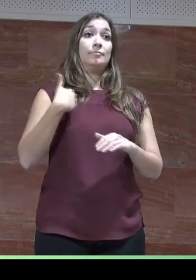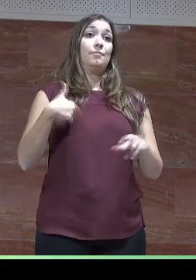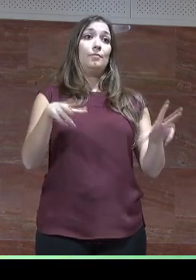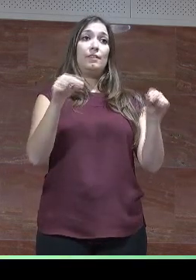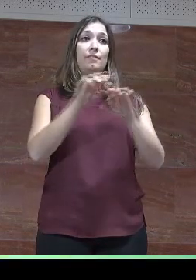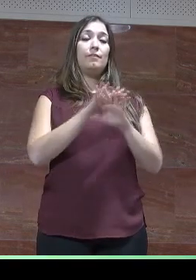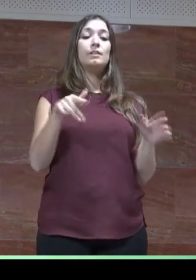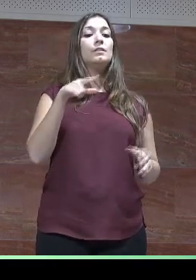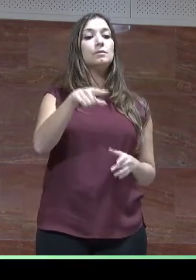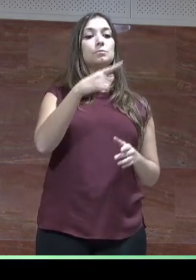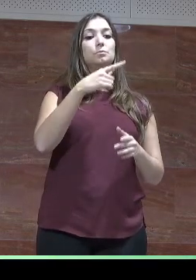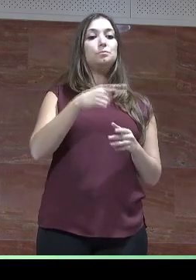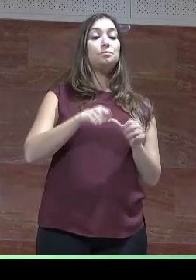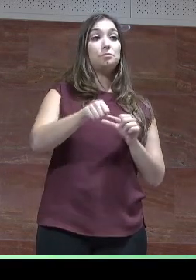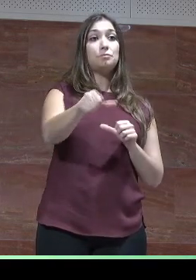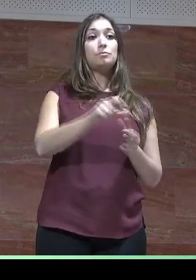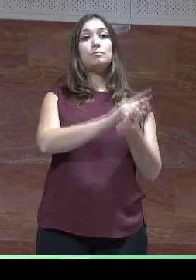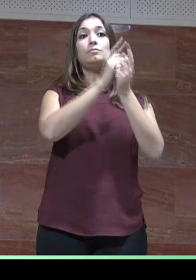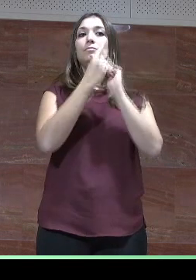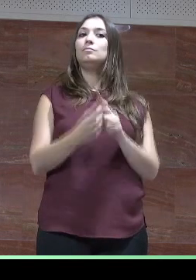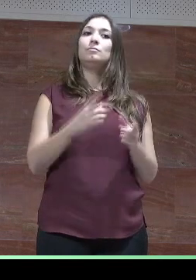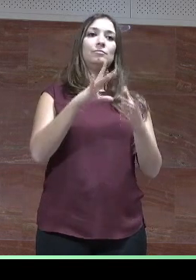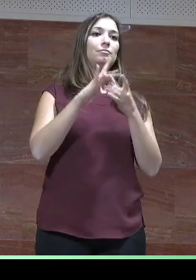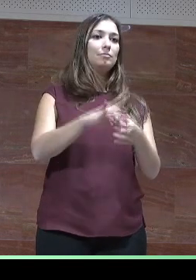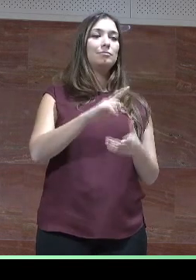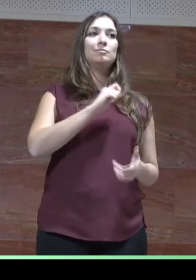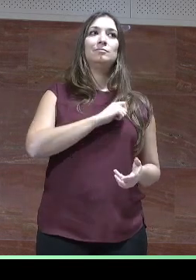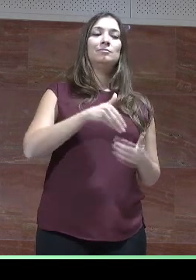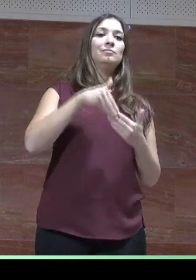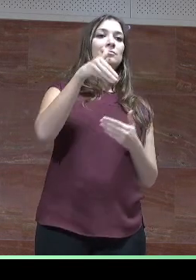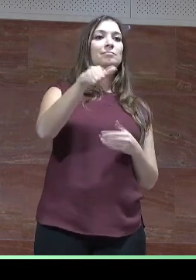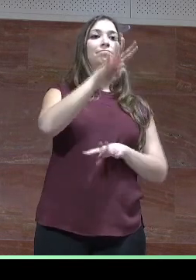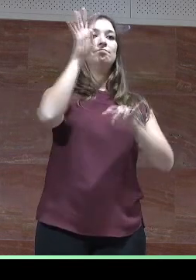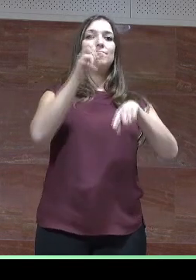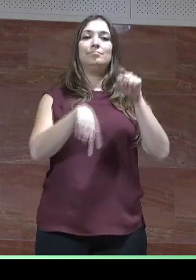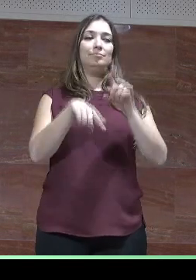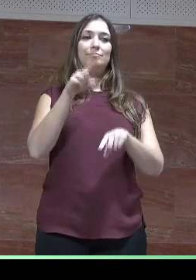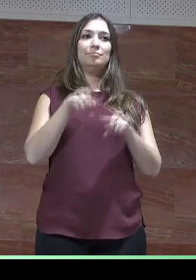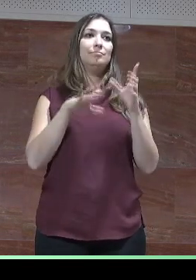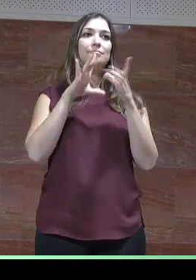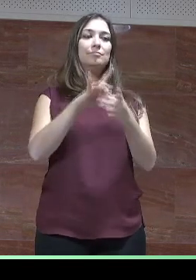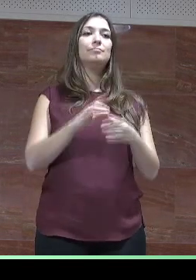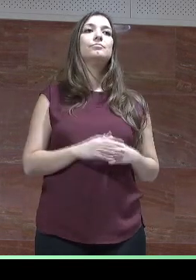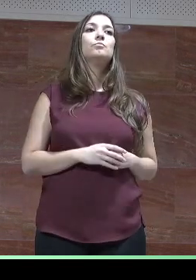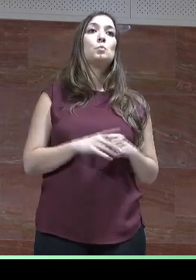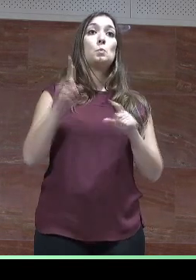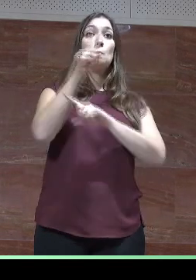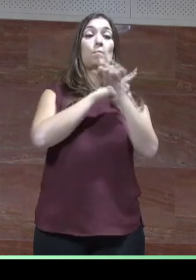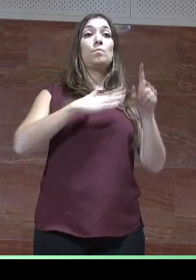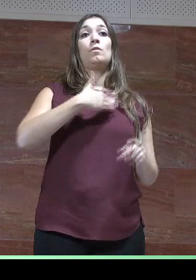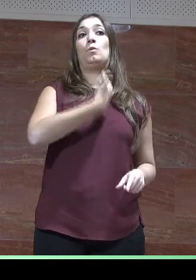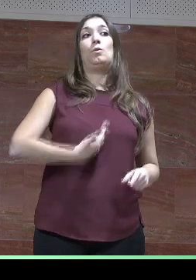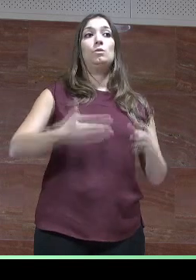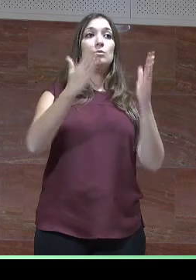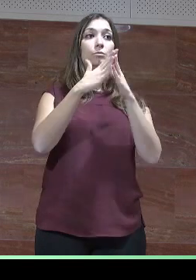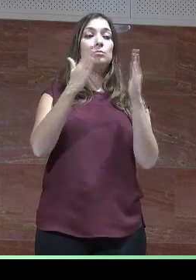rompiendo. Y eso nos va a plantear también una serie de interrogantes para el futuro. Porque el problema de la propiedad de la vivienda,